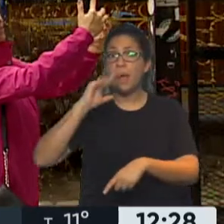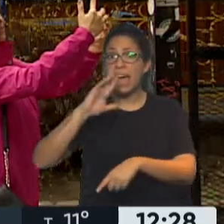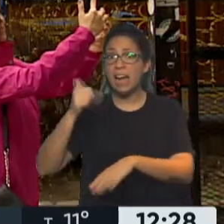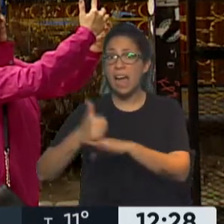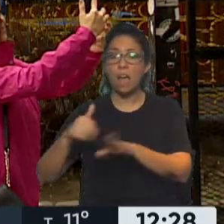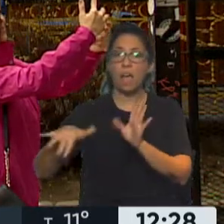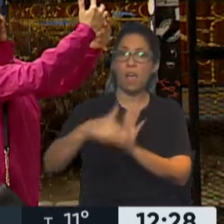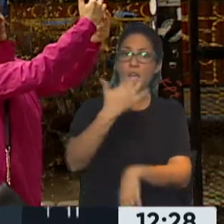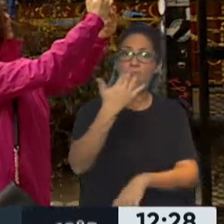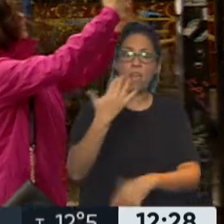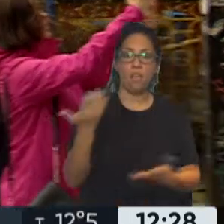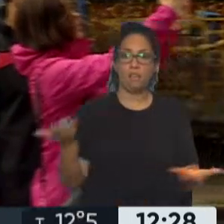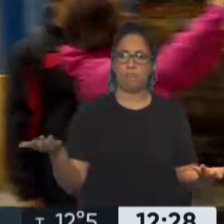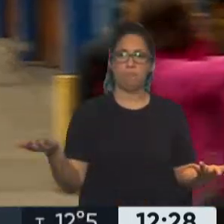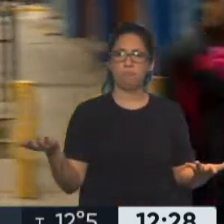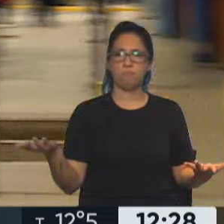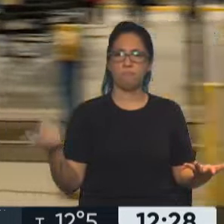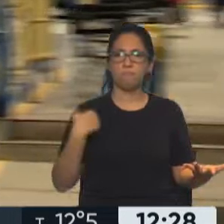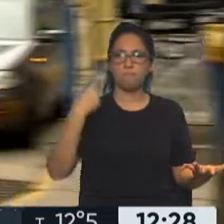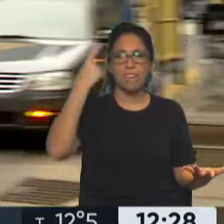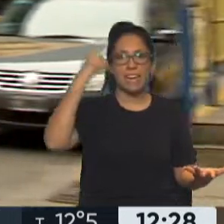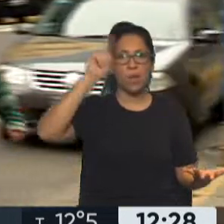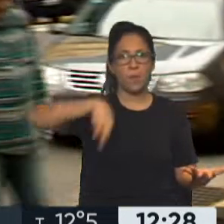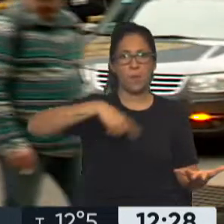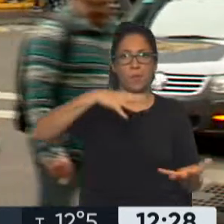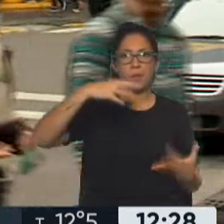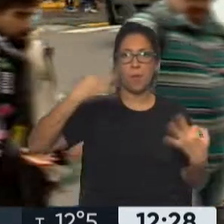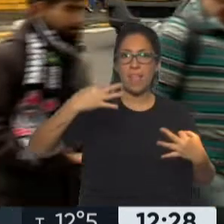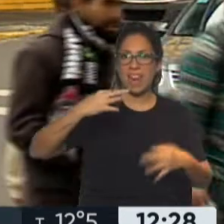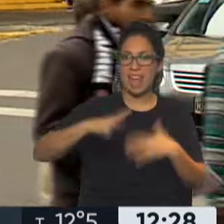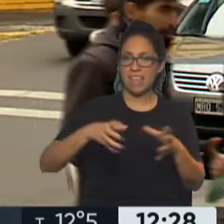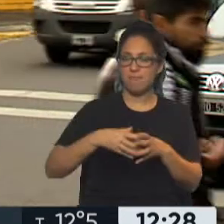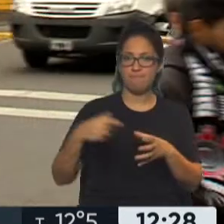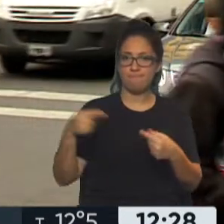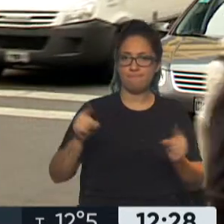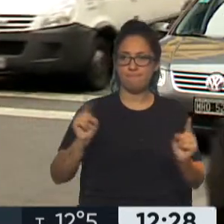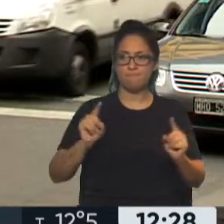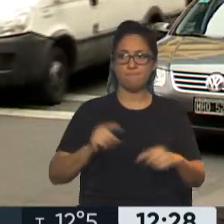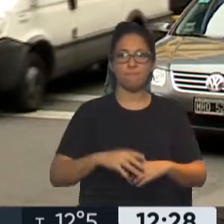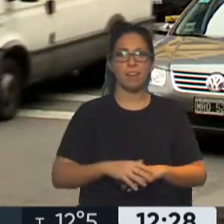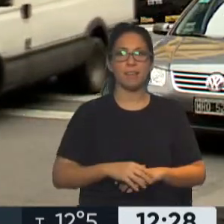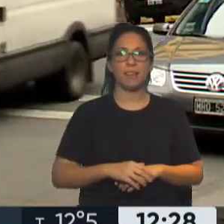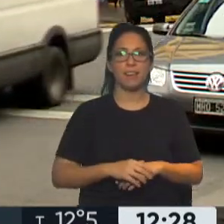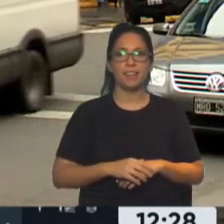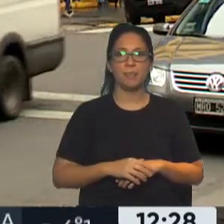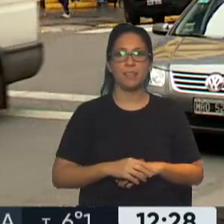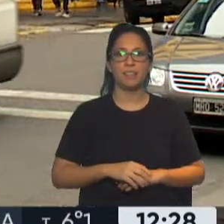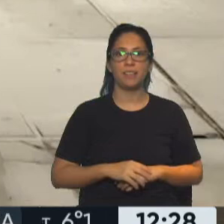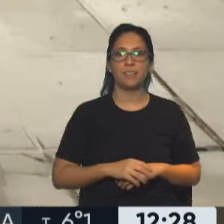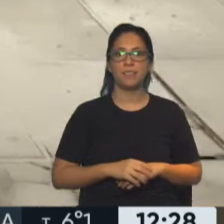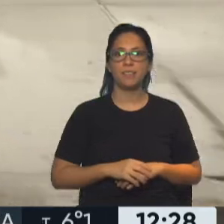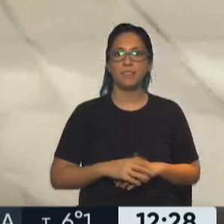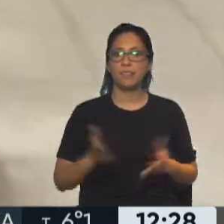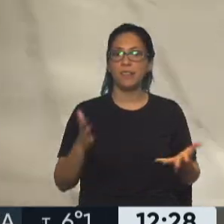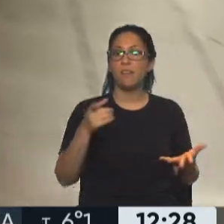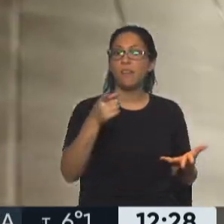salió, digamos... Yo calculo que bien al equipo no le hizo eso. Todos estos problemas que tiene Boca, hace un mes no pasaba nada.